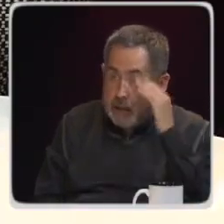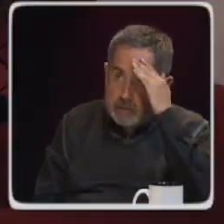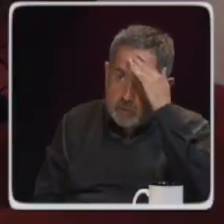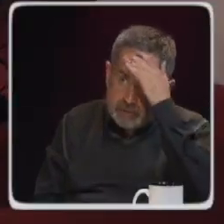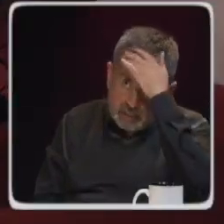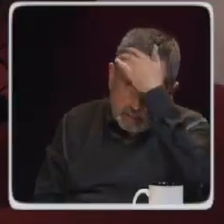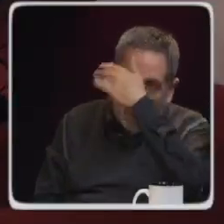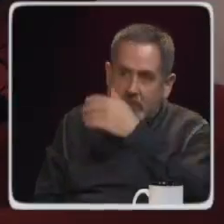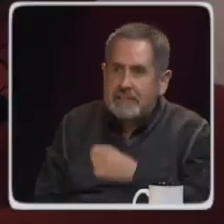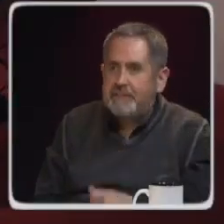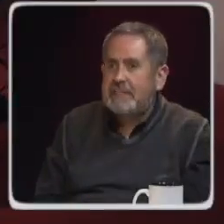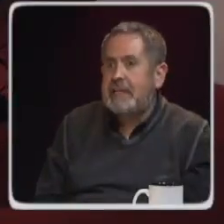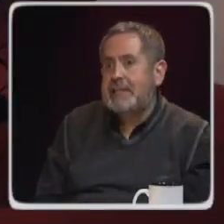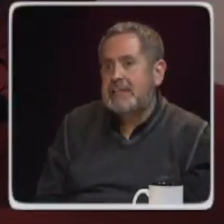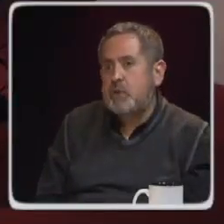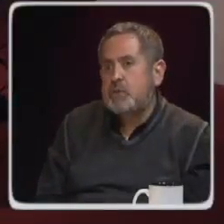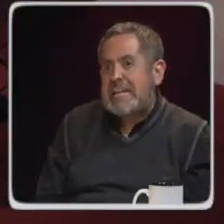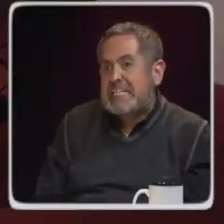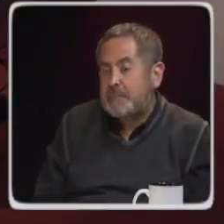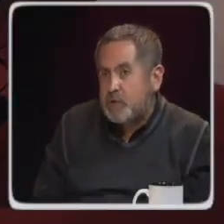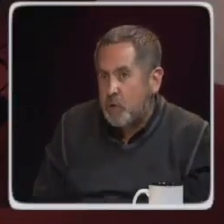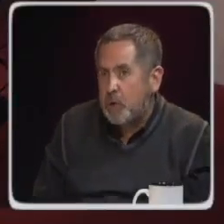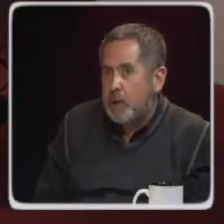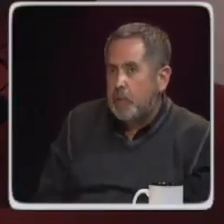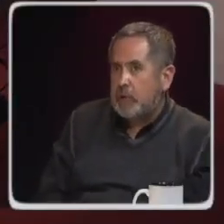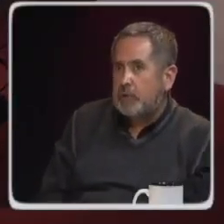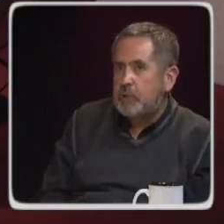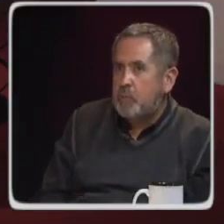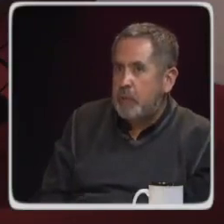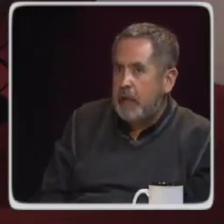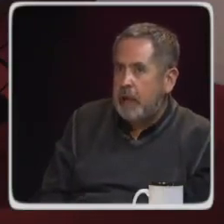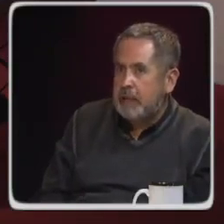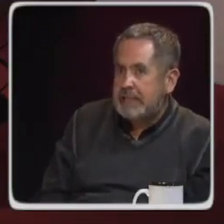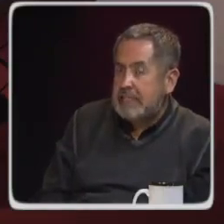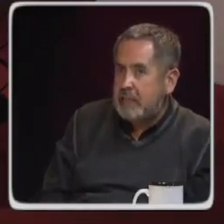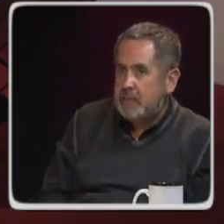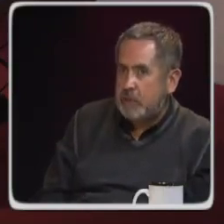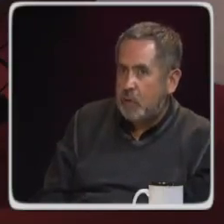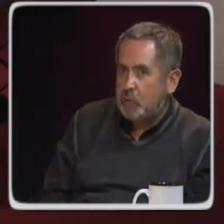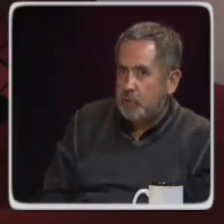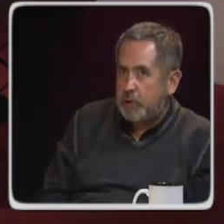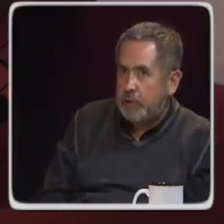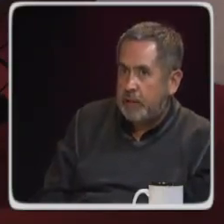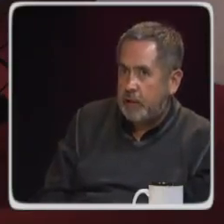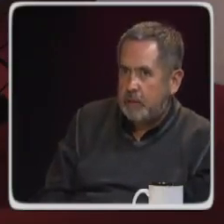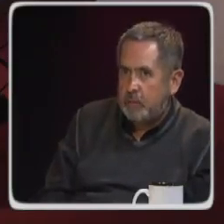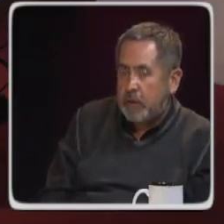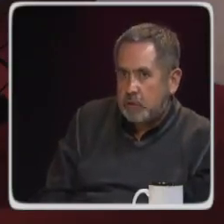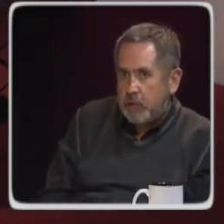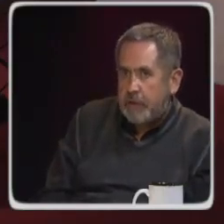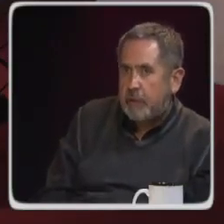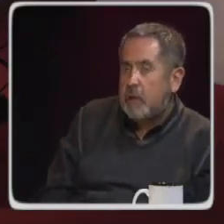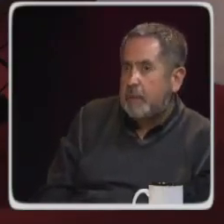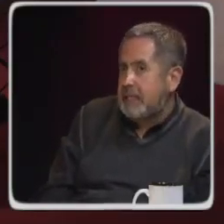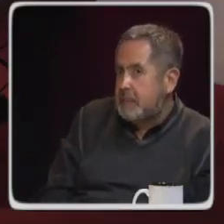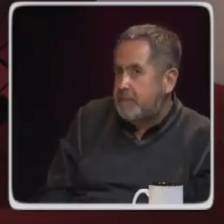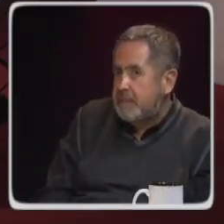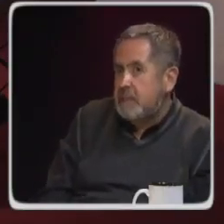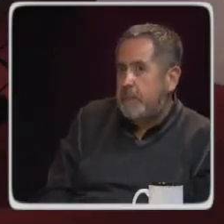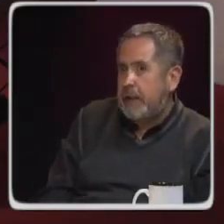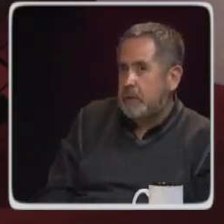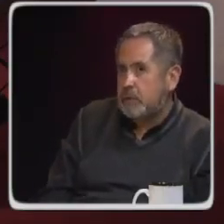la mayoría están en mi comisión, en la comisión que me toca presidir. El secretario técnico habla lengua de señas. Los asesores hablan lengua